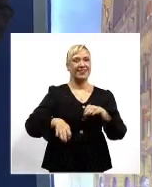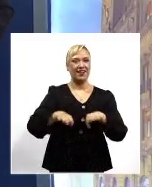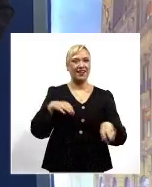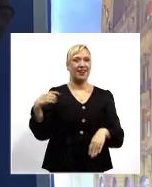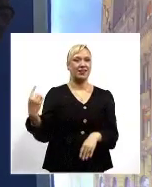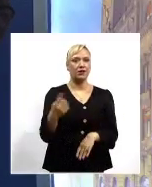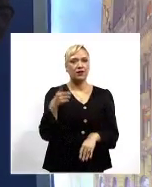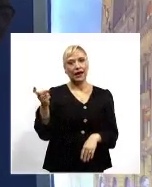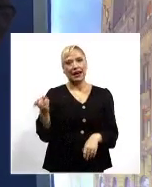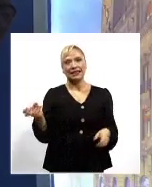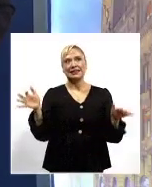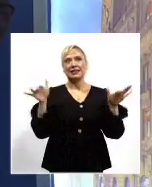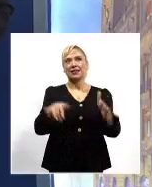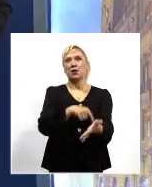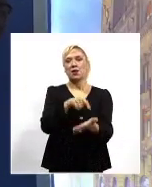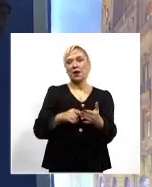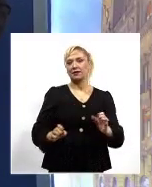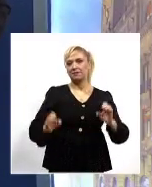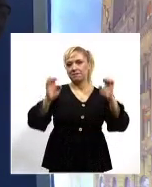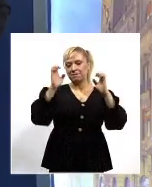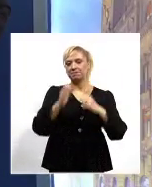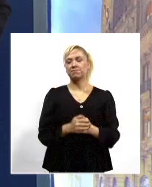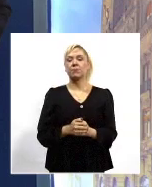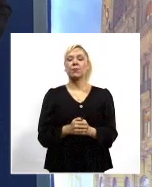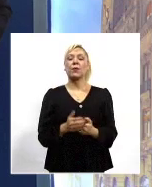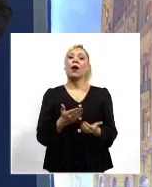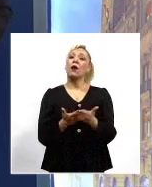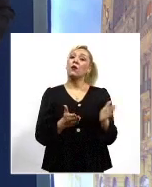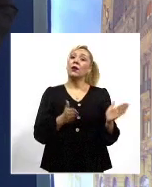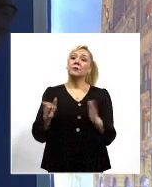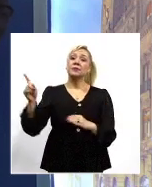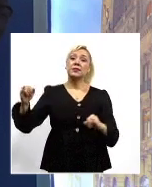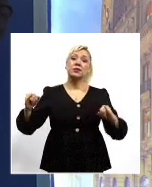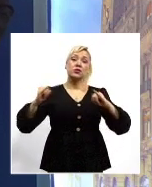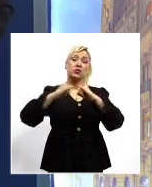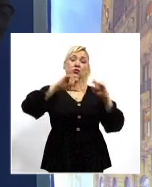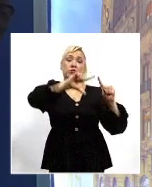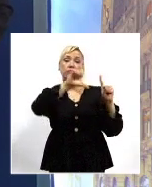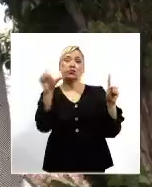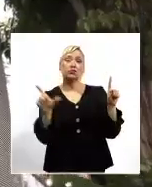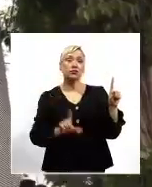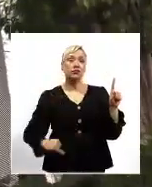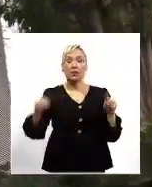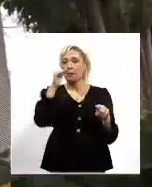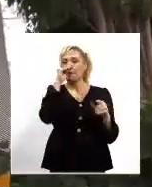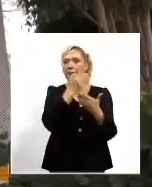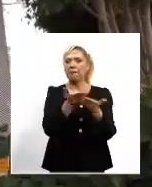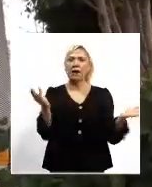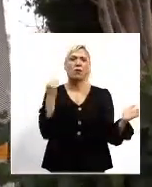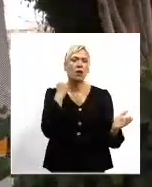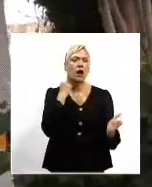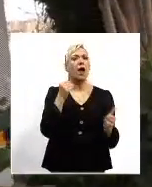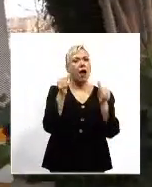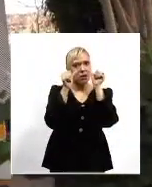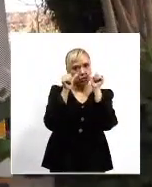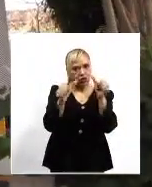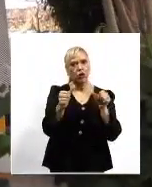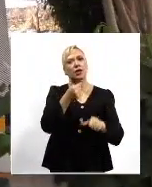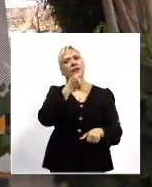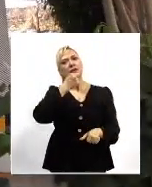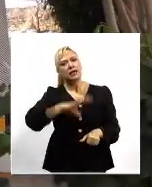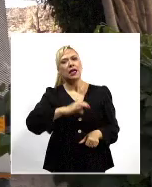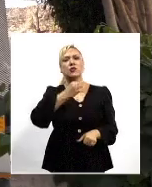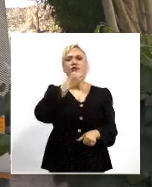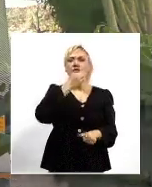Y precisamente el Instituto de la Defensoría Pública Federal recordó que brinda atención especializada a las niñas, niños y adolescentes